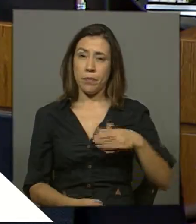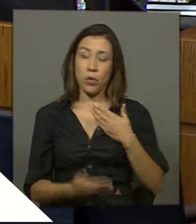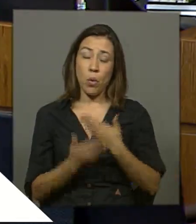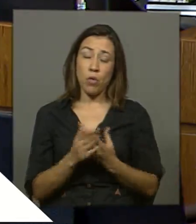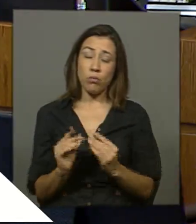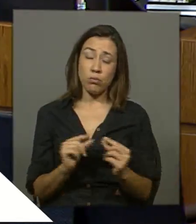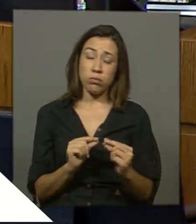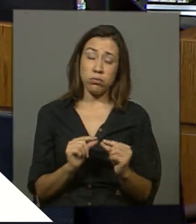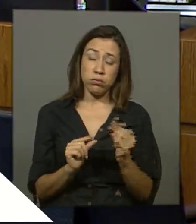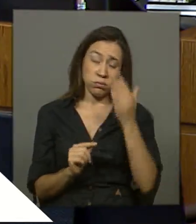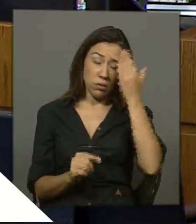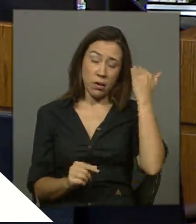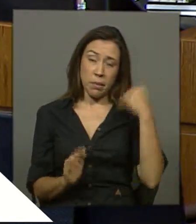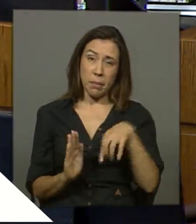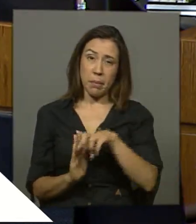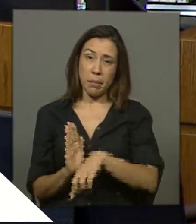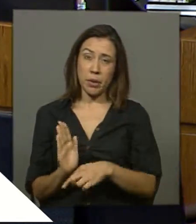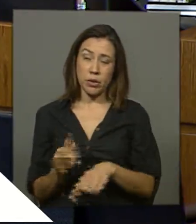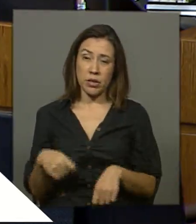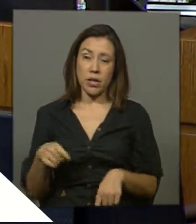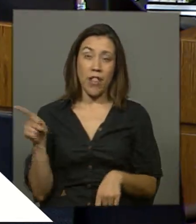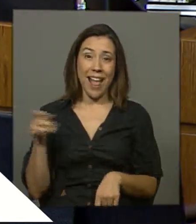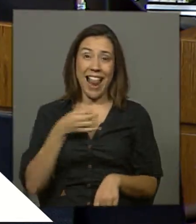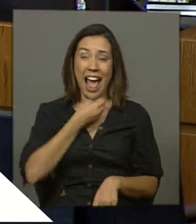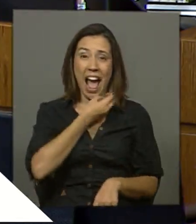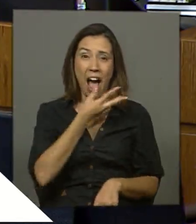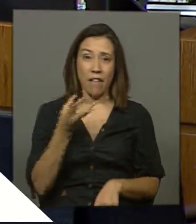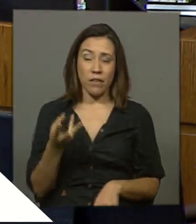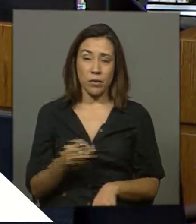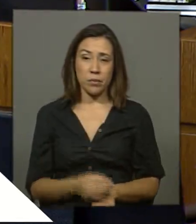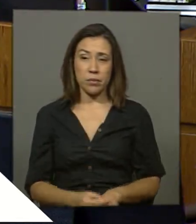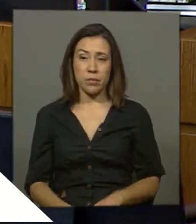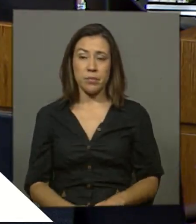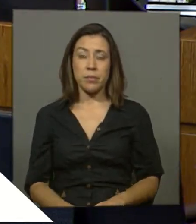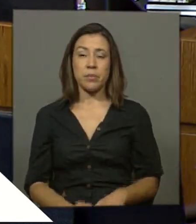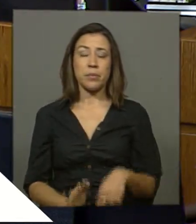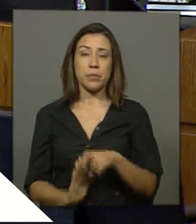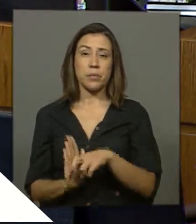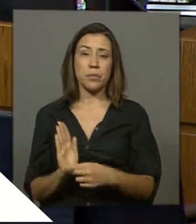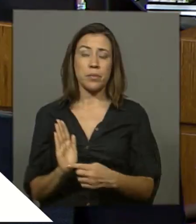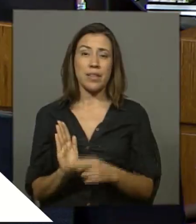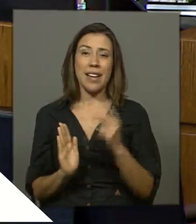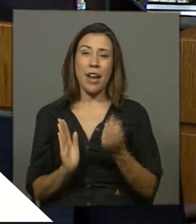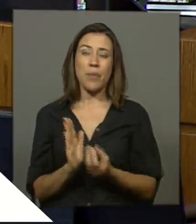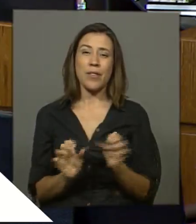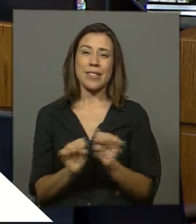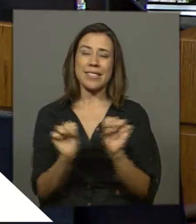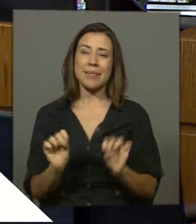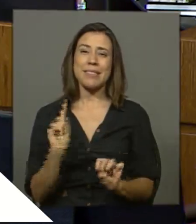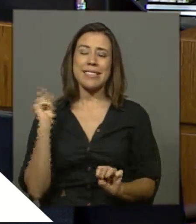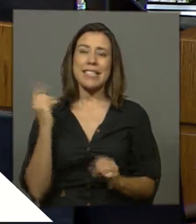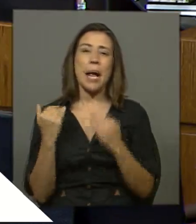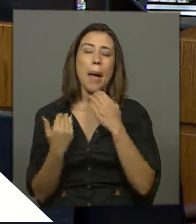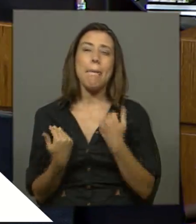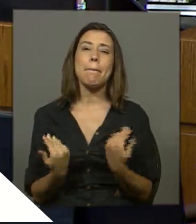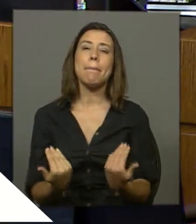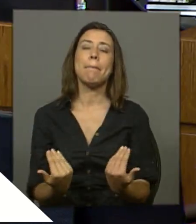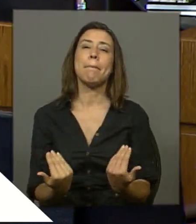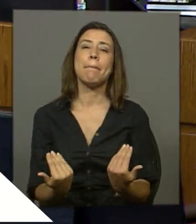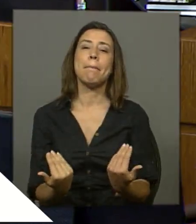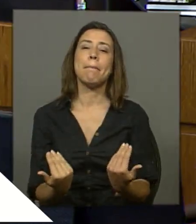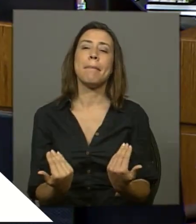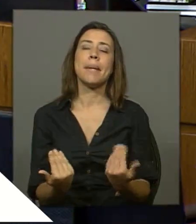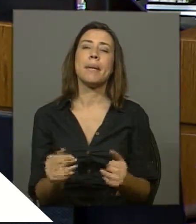discutió hace unos días atrás este proyecto en el senado dijo lo siguiente señaló que el proyecto que crea el nuevo Sistema Nacional de emergencia